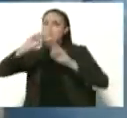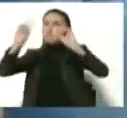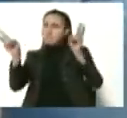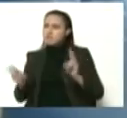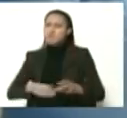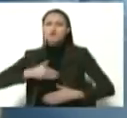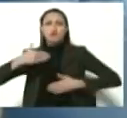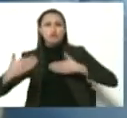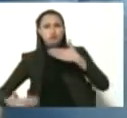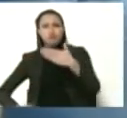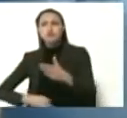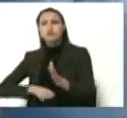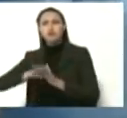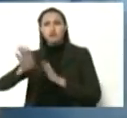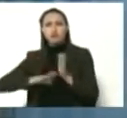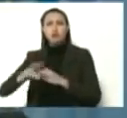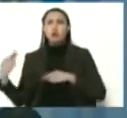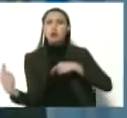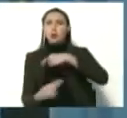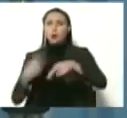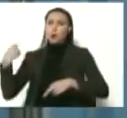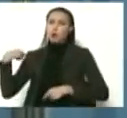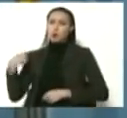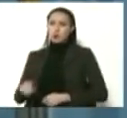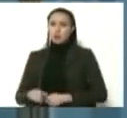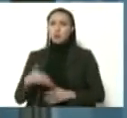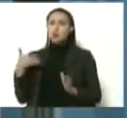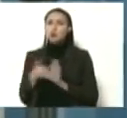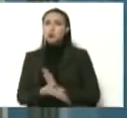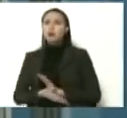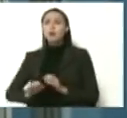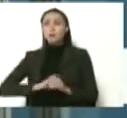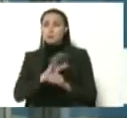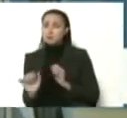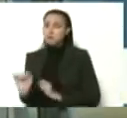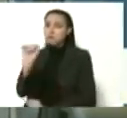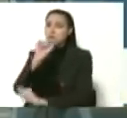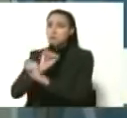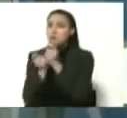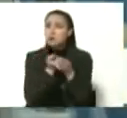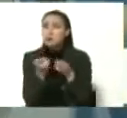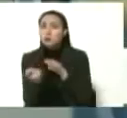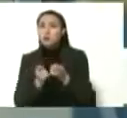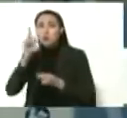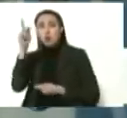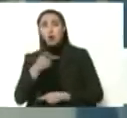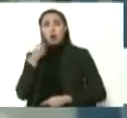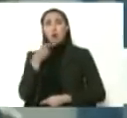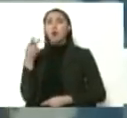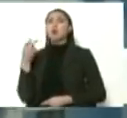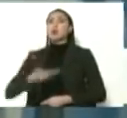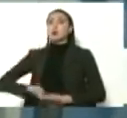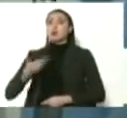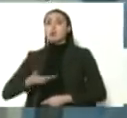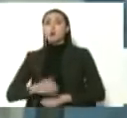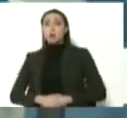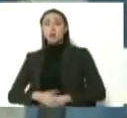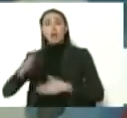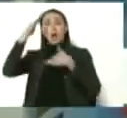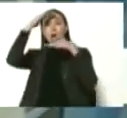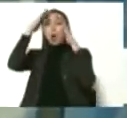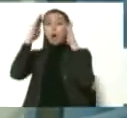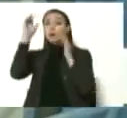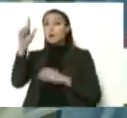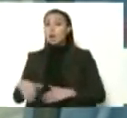los avances que tiene la revolución en el manejo de la pandemia, pero en otro tipo de políticas complementarias para atender